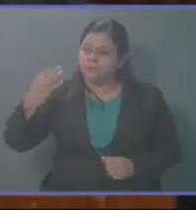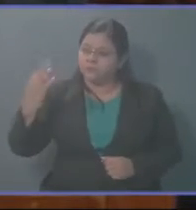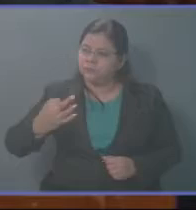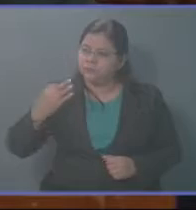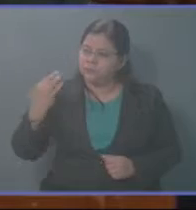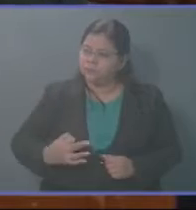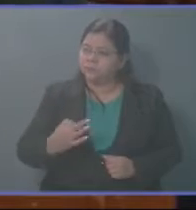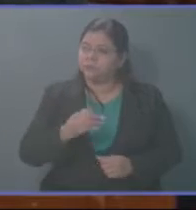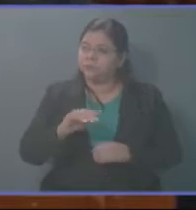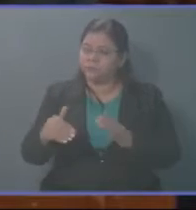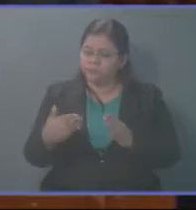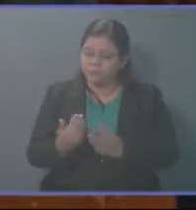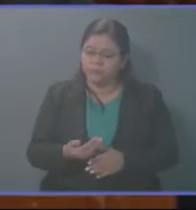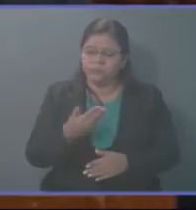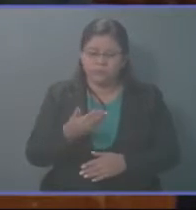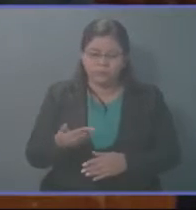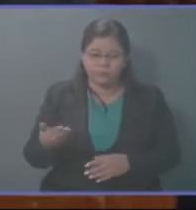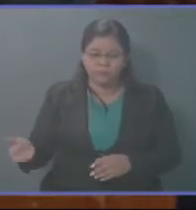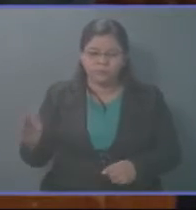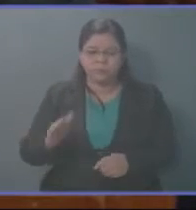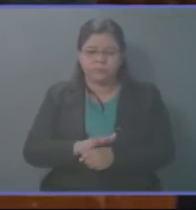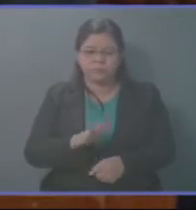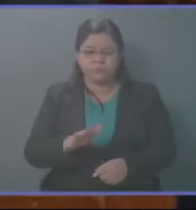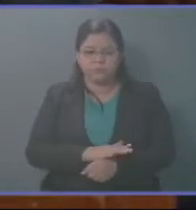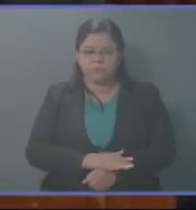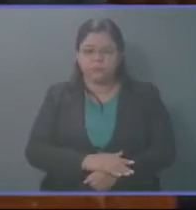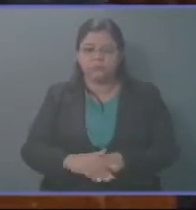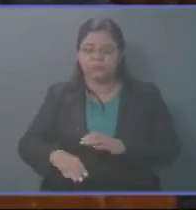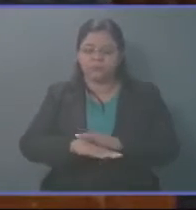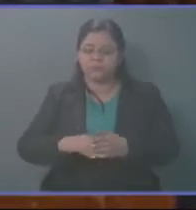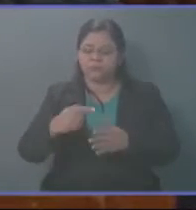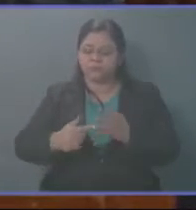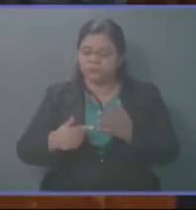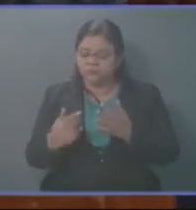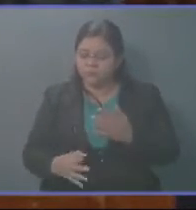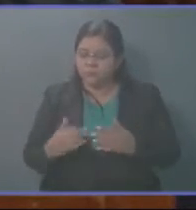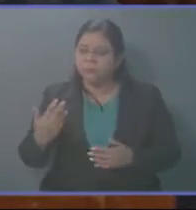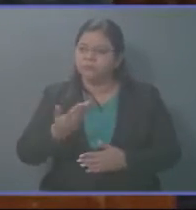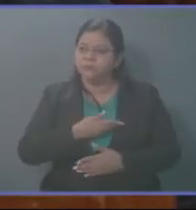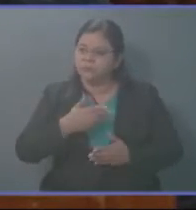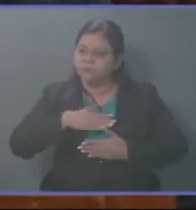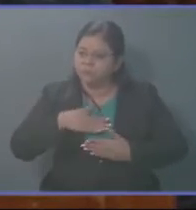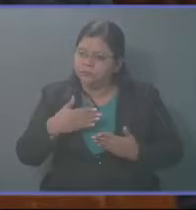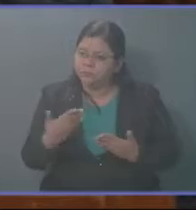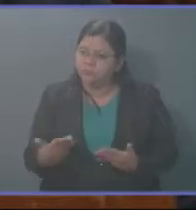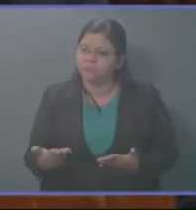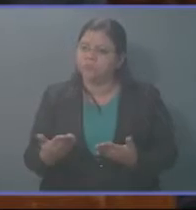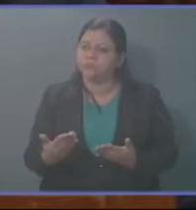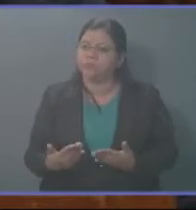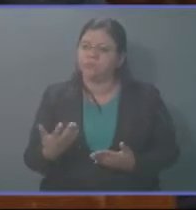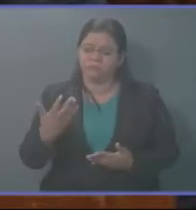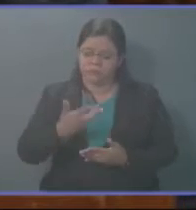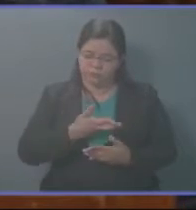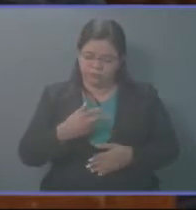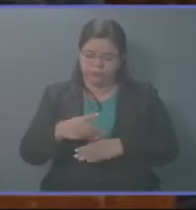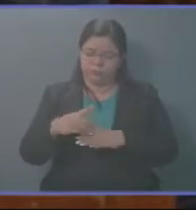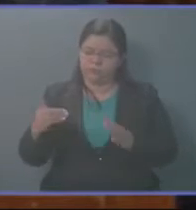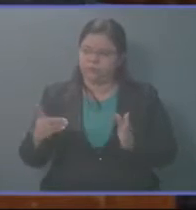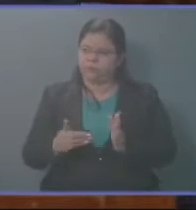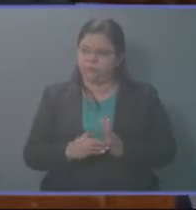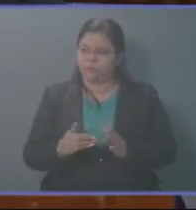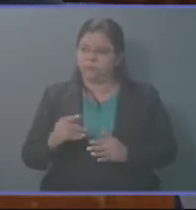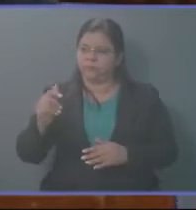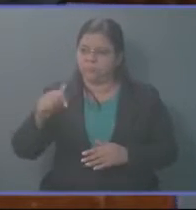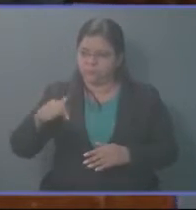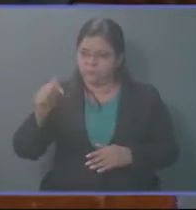herramientas. Y estas herramientas legales tenemos que cedérselo los diputados y diputadas